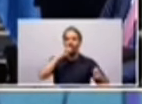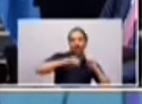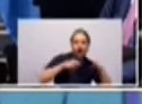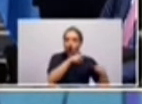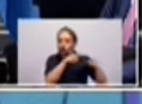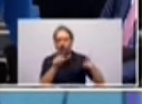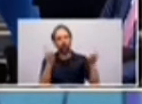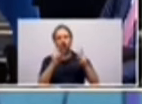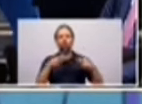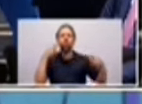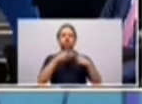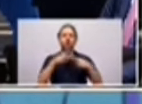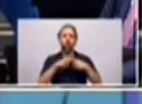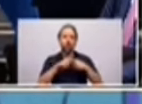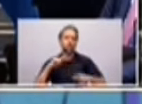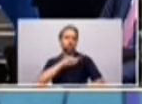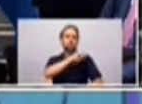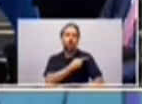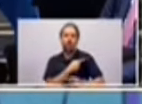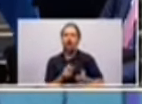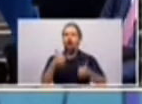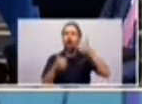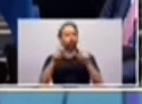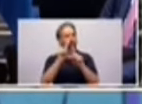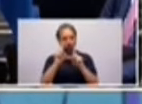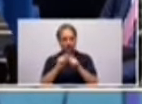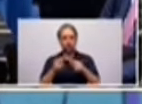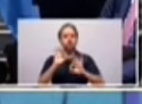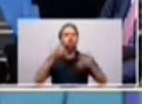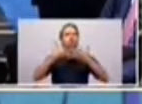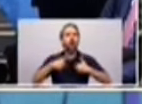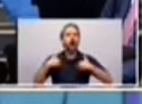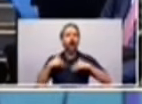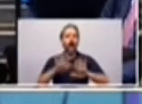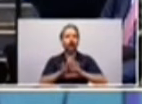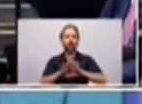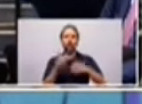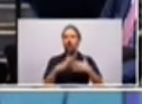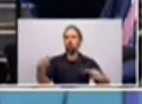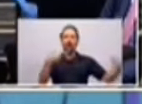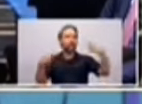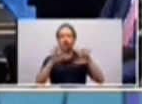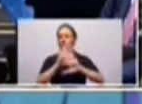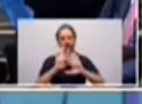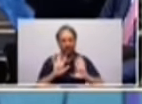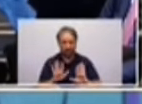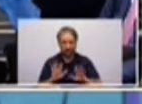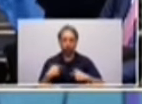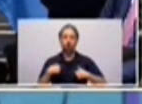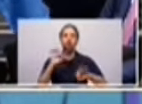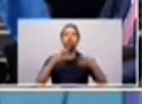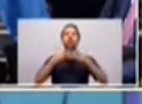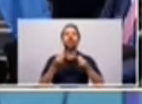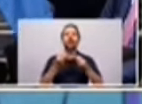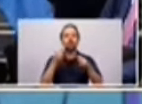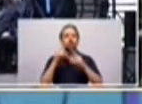si tuviera una conducción política adecuada quizás podría encauzar más fácilmente o podría administrar. Es como cuando hablábamos de la crisis de 2001,